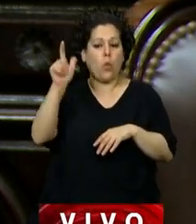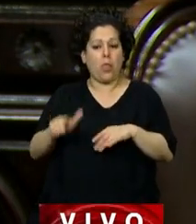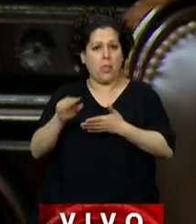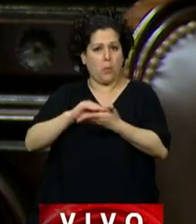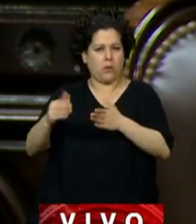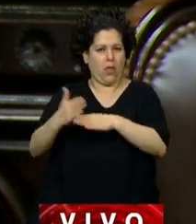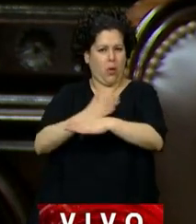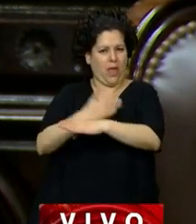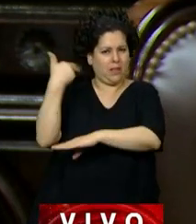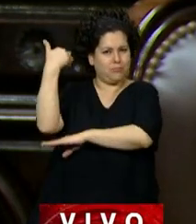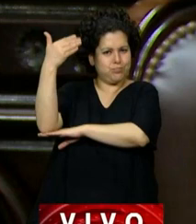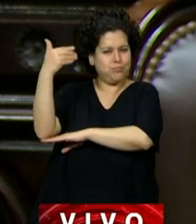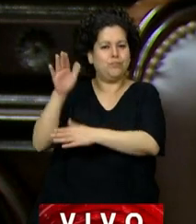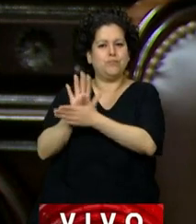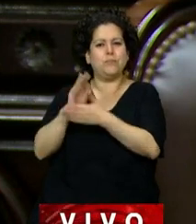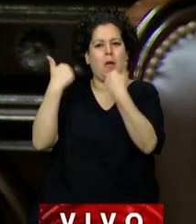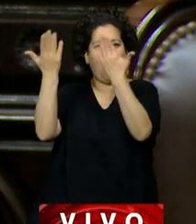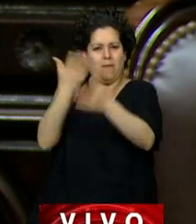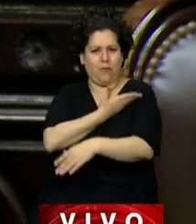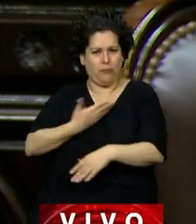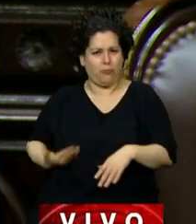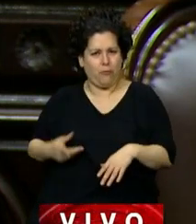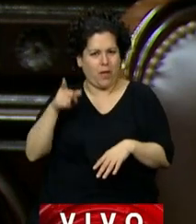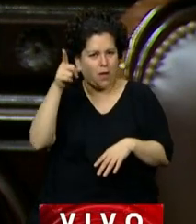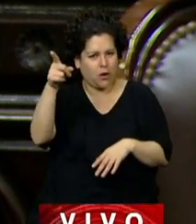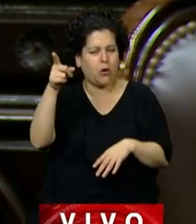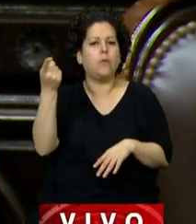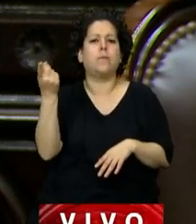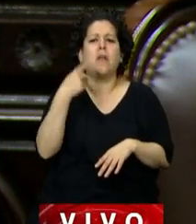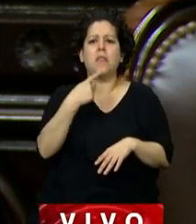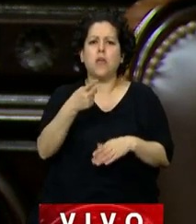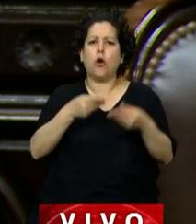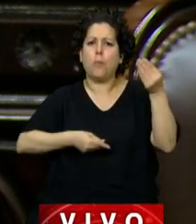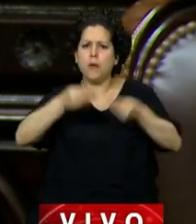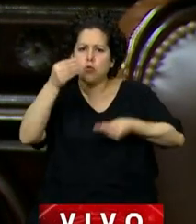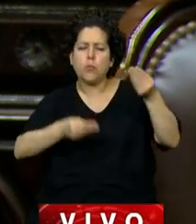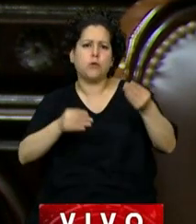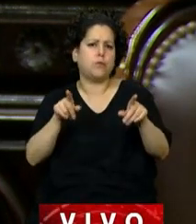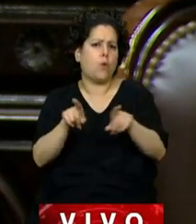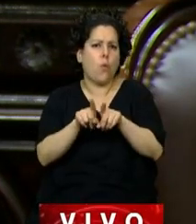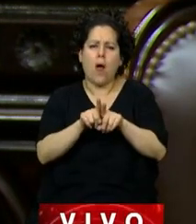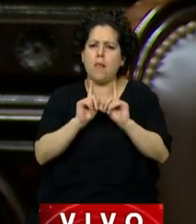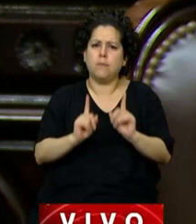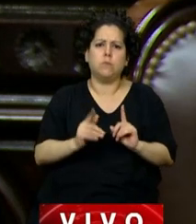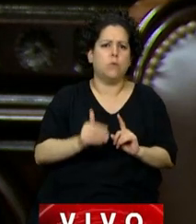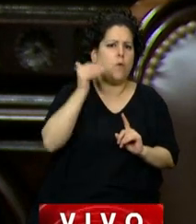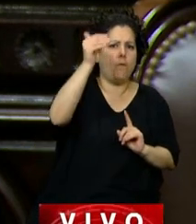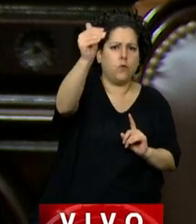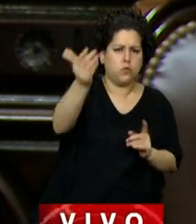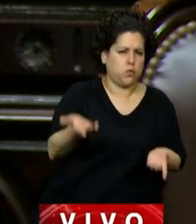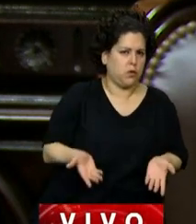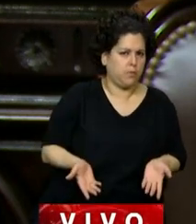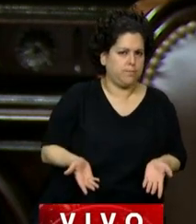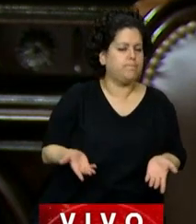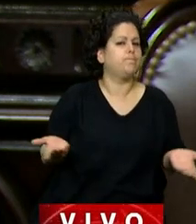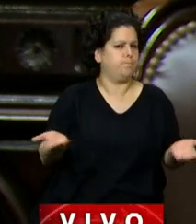antecedió una palabra del oficialismo dijo presupuesto igual a futuro. Y es así.